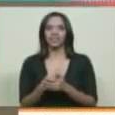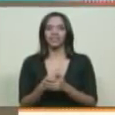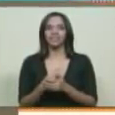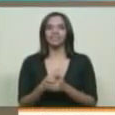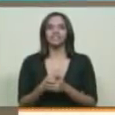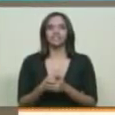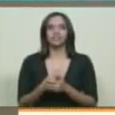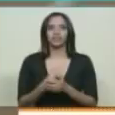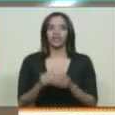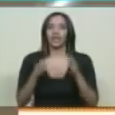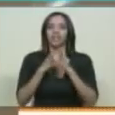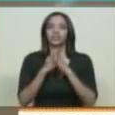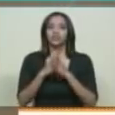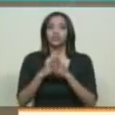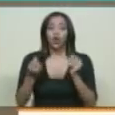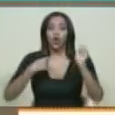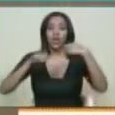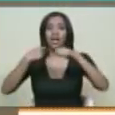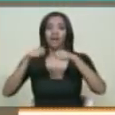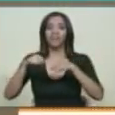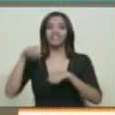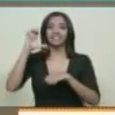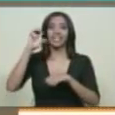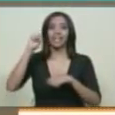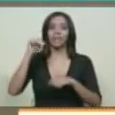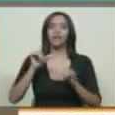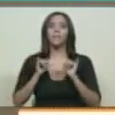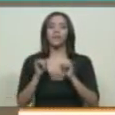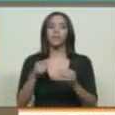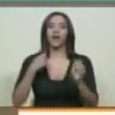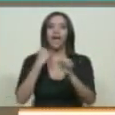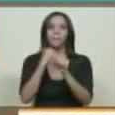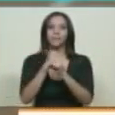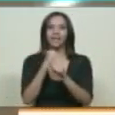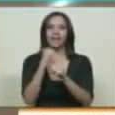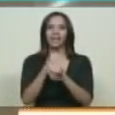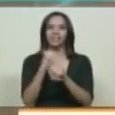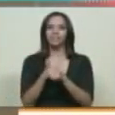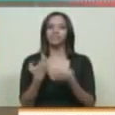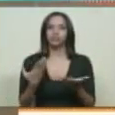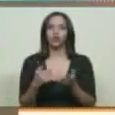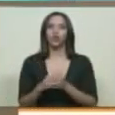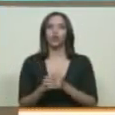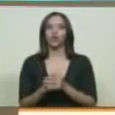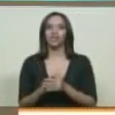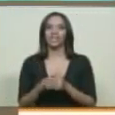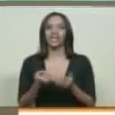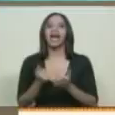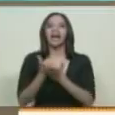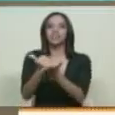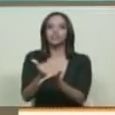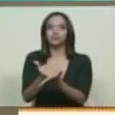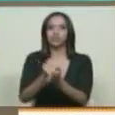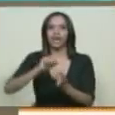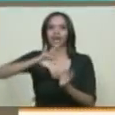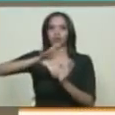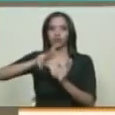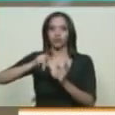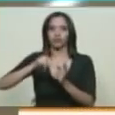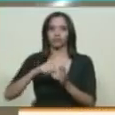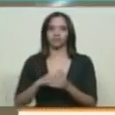que en todos los abastos Central Madrid dice los mismos empleados, con la anuencia de los gerentes, son los que abastecen a los bachaqueros. Lo dice el pueblo. Así